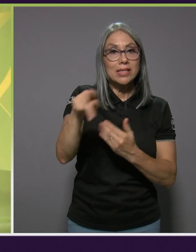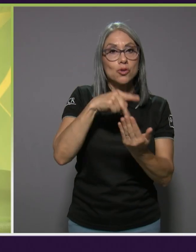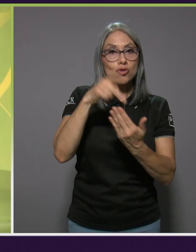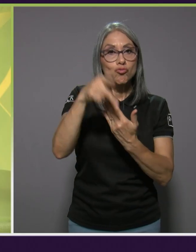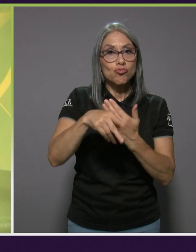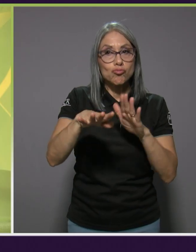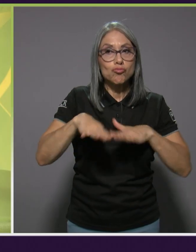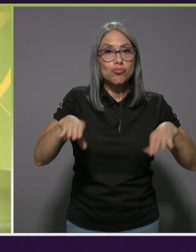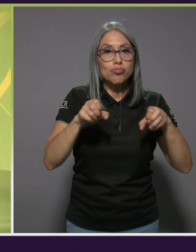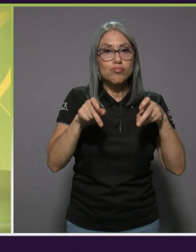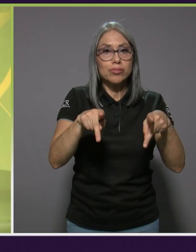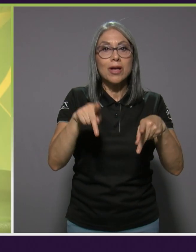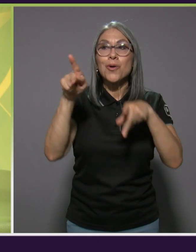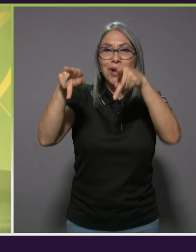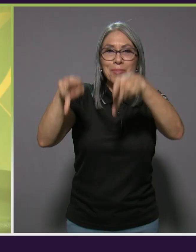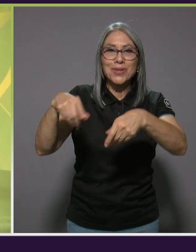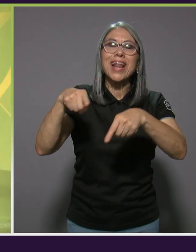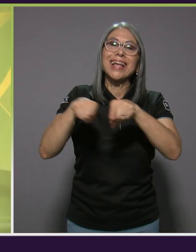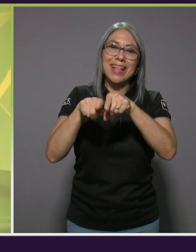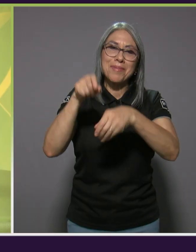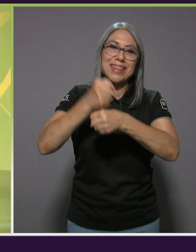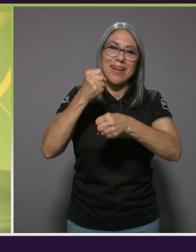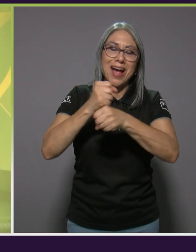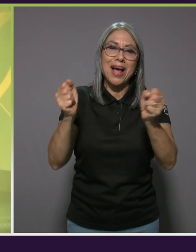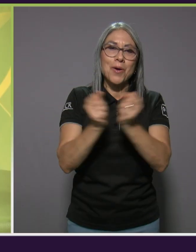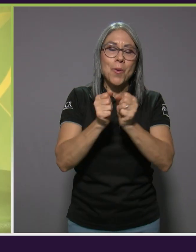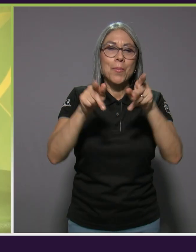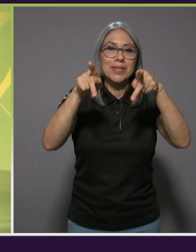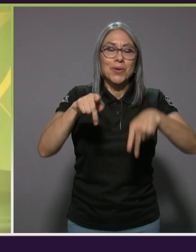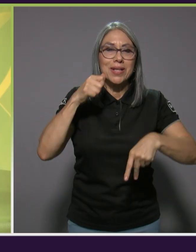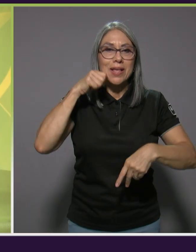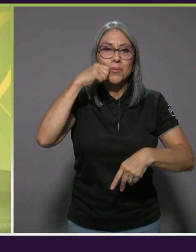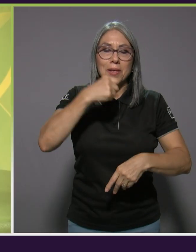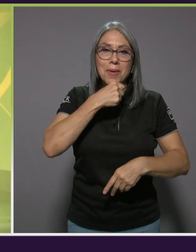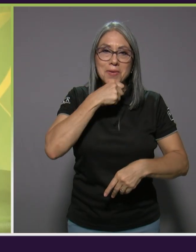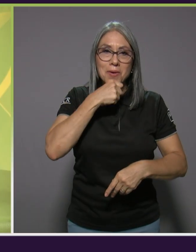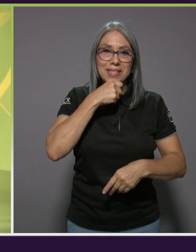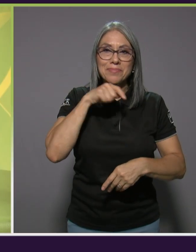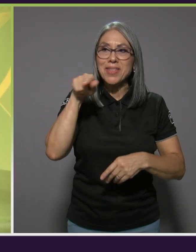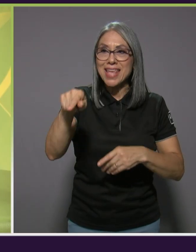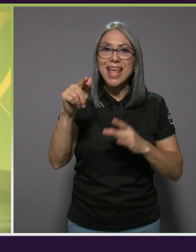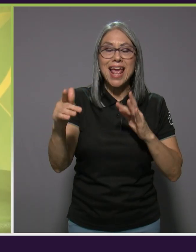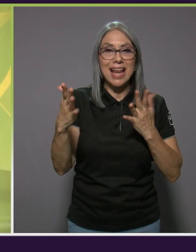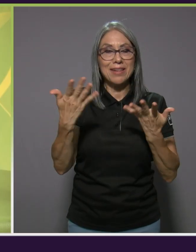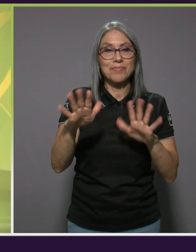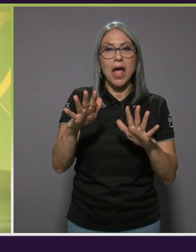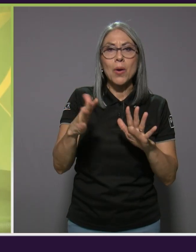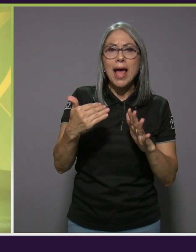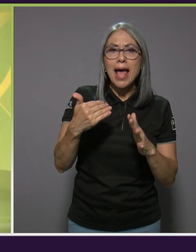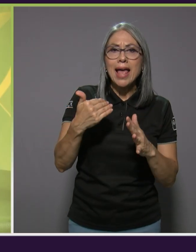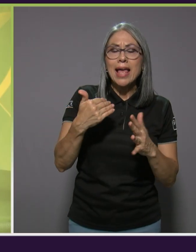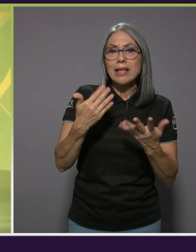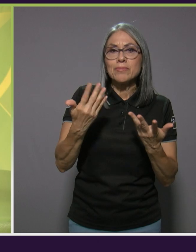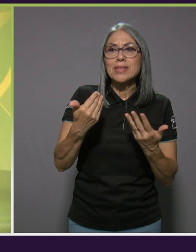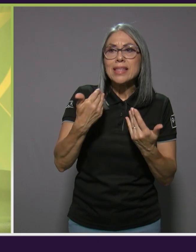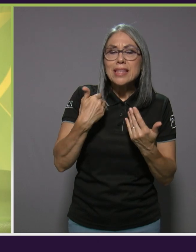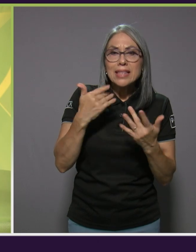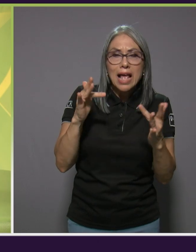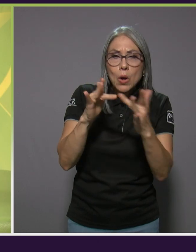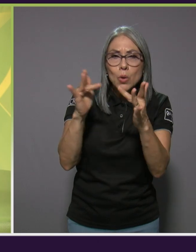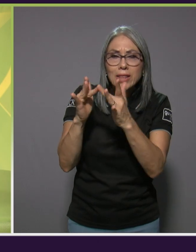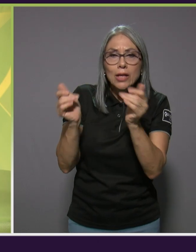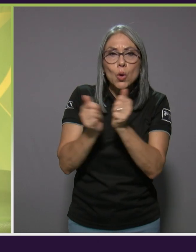es una persona que también trabaja con la población adulta mayor y está en contacto con estas dudas. Nos preguntan mucho en el programa esto,